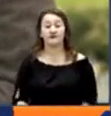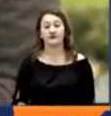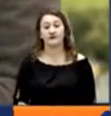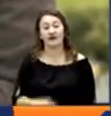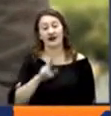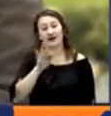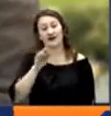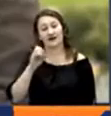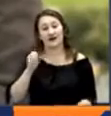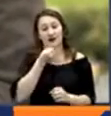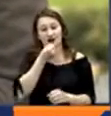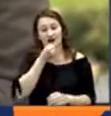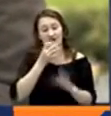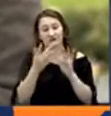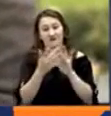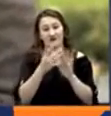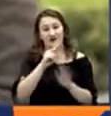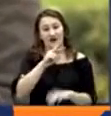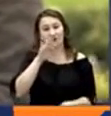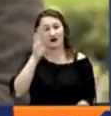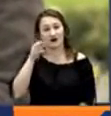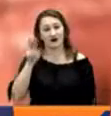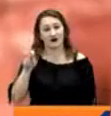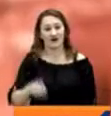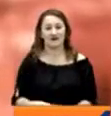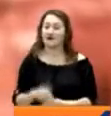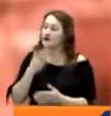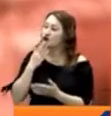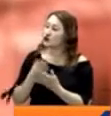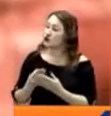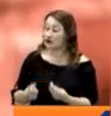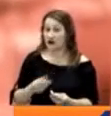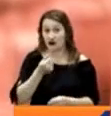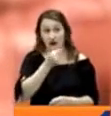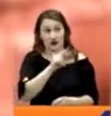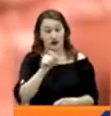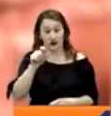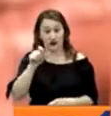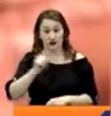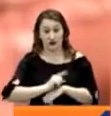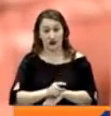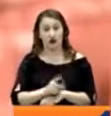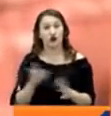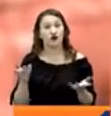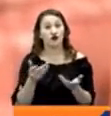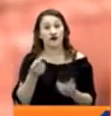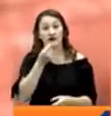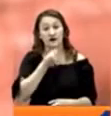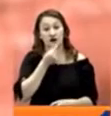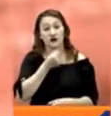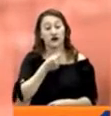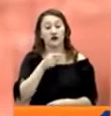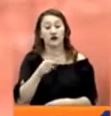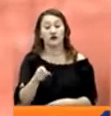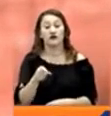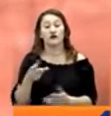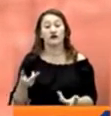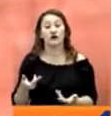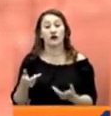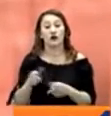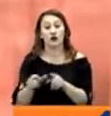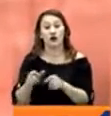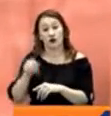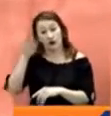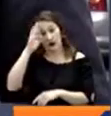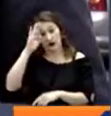Noticias, conectados 24/7. Juan Sebastián, muchas gracias. Y a las 12:11 minutos regresamos a Teusaquillo con Sergio Grandas, lugar en donde la policía